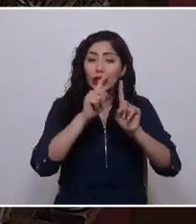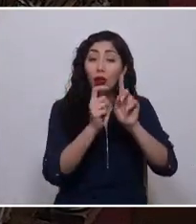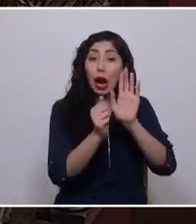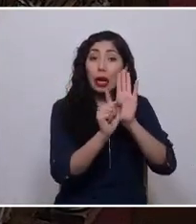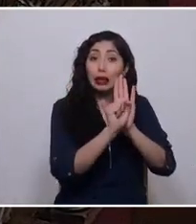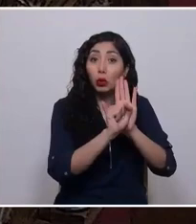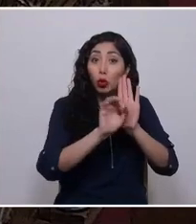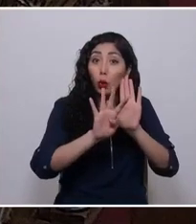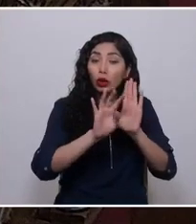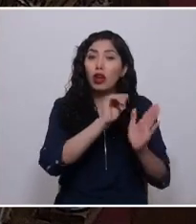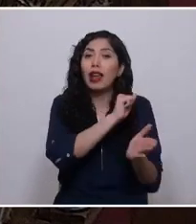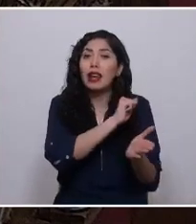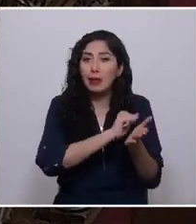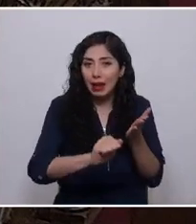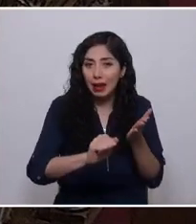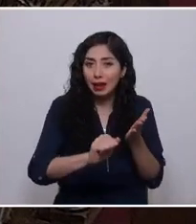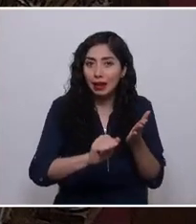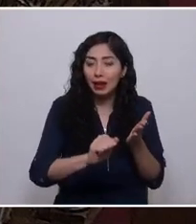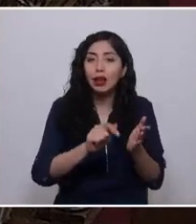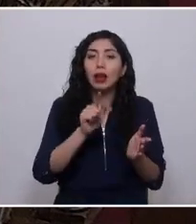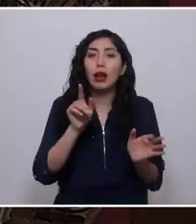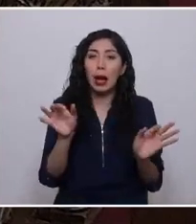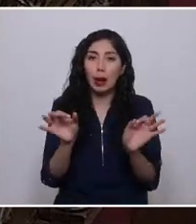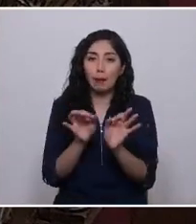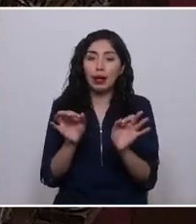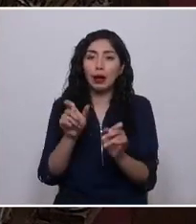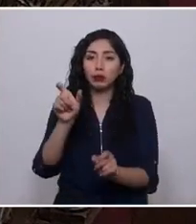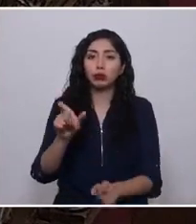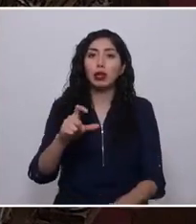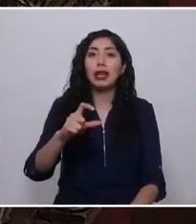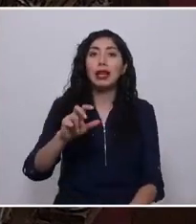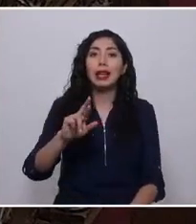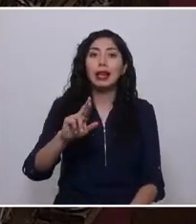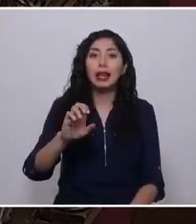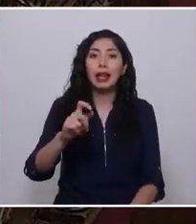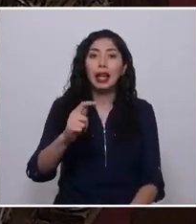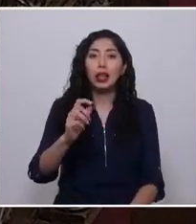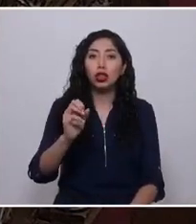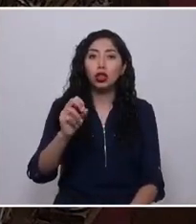esa había pedido la palabra el señor Cretón. Tiene la palabra.